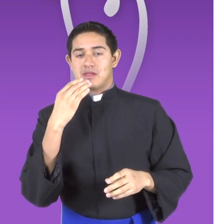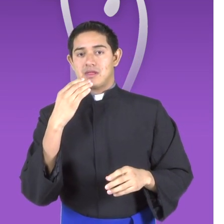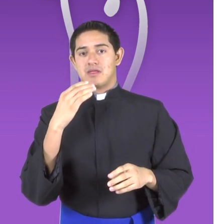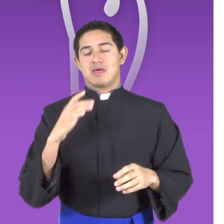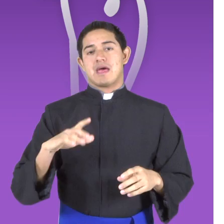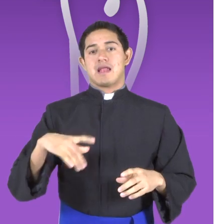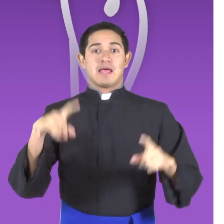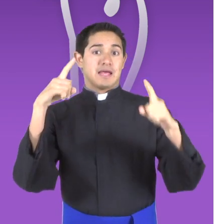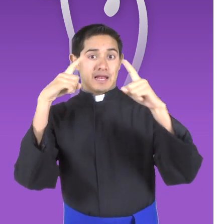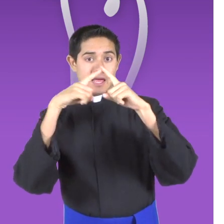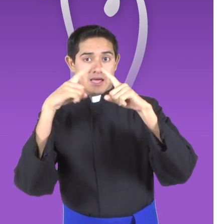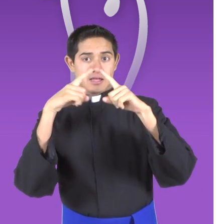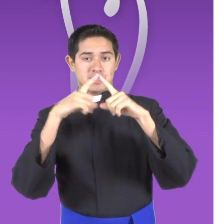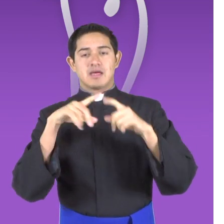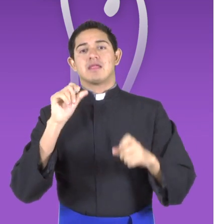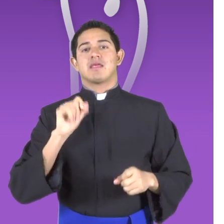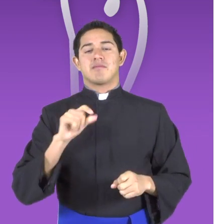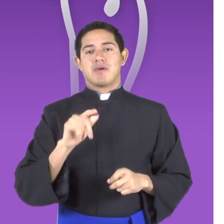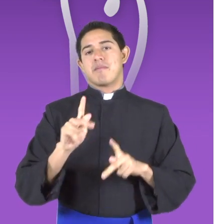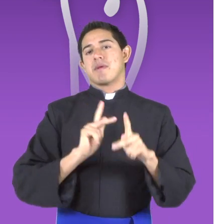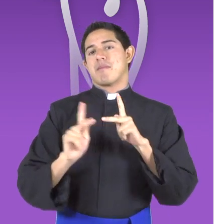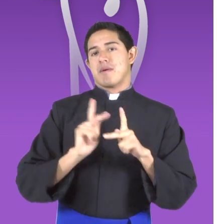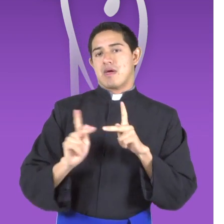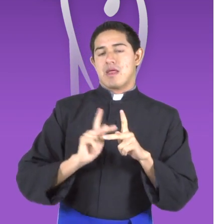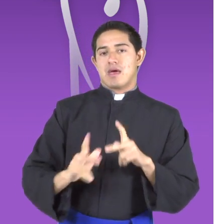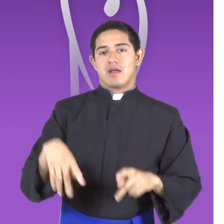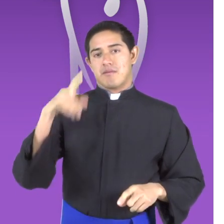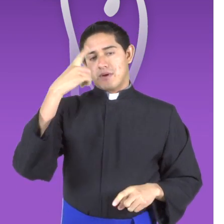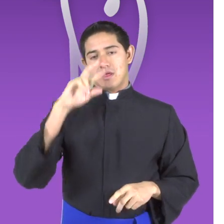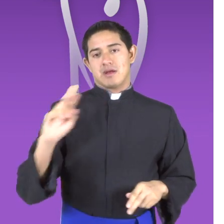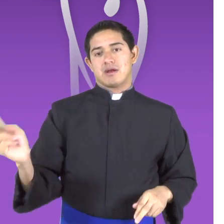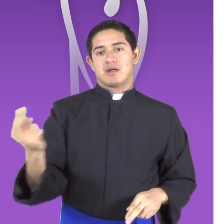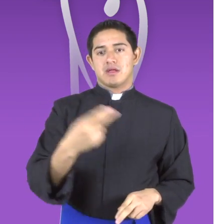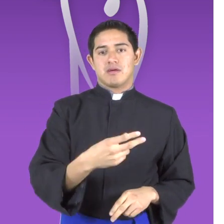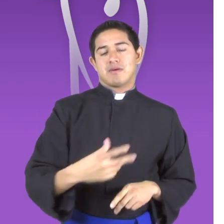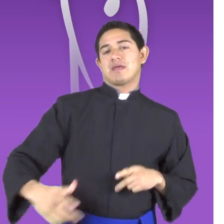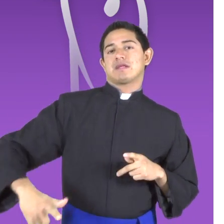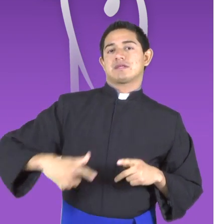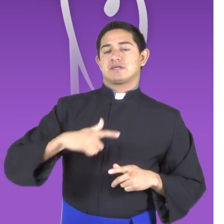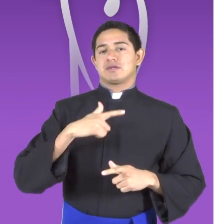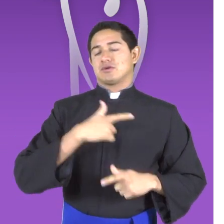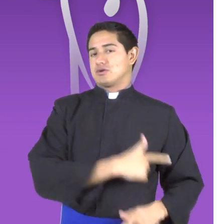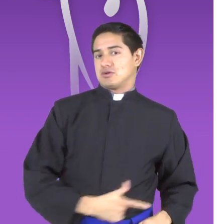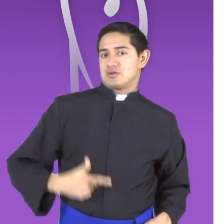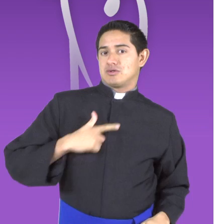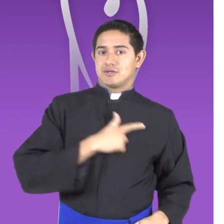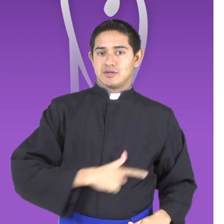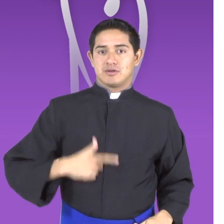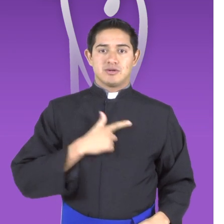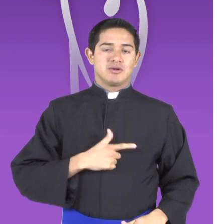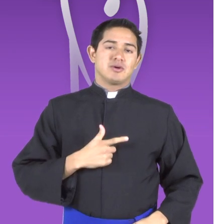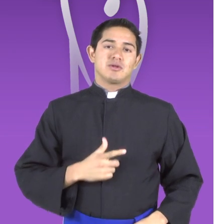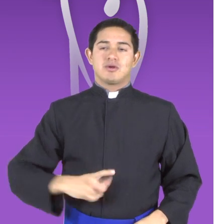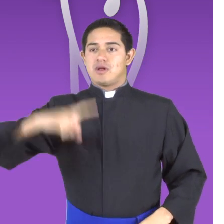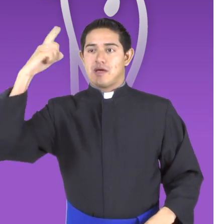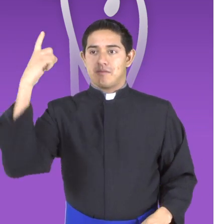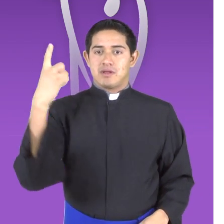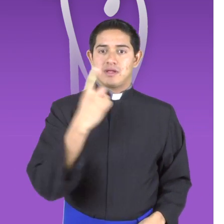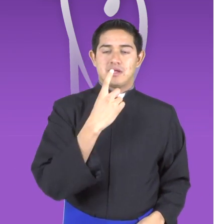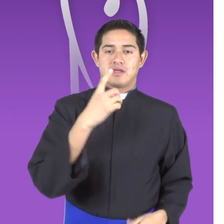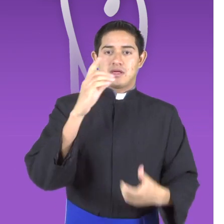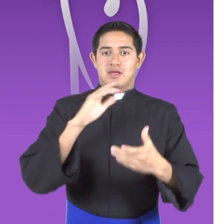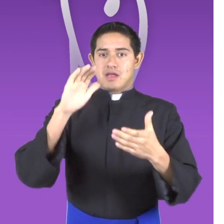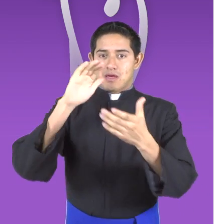la iglesia. Externamente nos preparamos para poder recibir con lleno de gozo esa presencia o ese